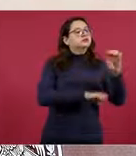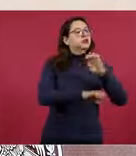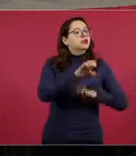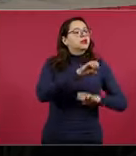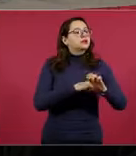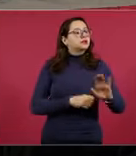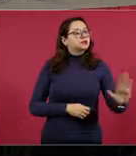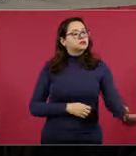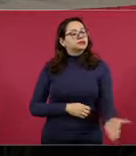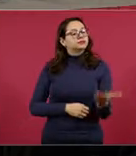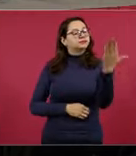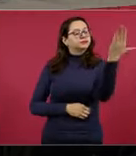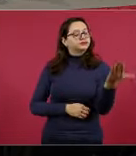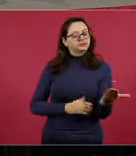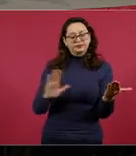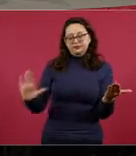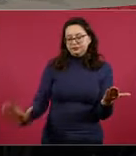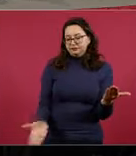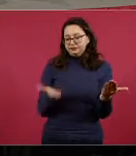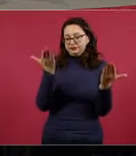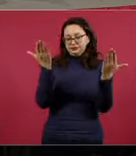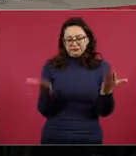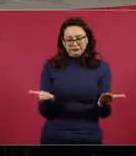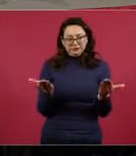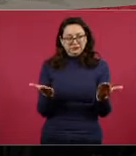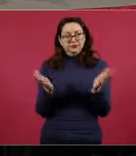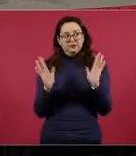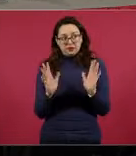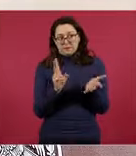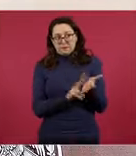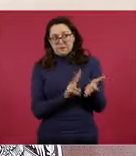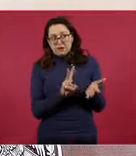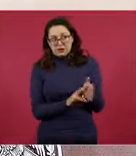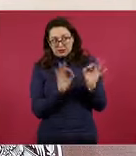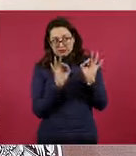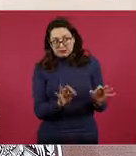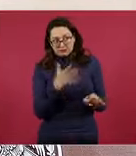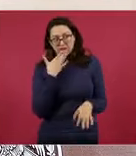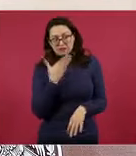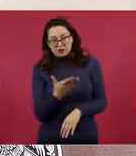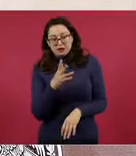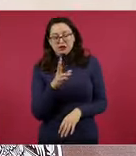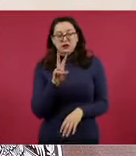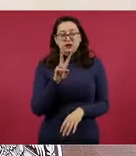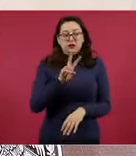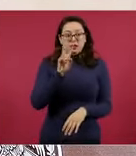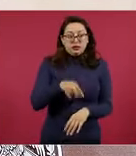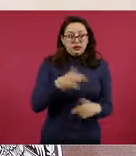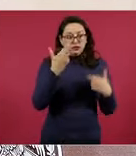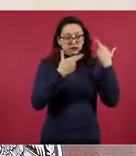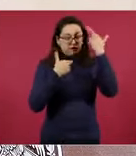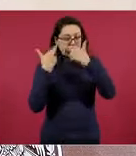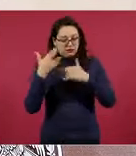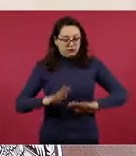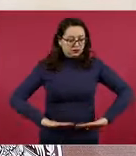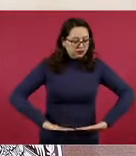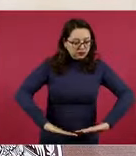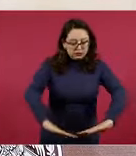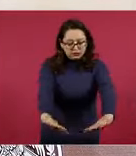del INDAVIN era fundamentalmente para ver si el inmueble estaba en condiciones adecuadas, es decir,